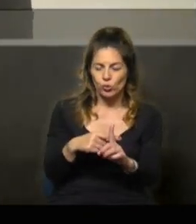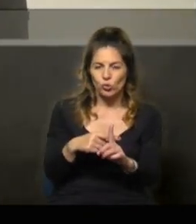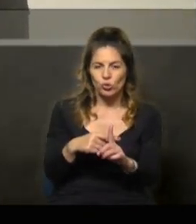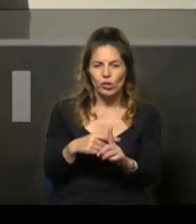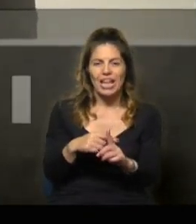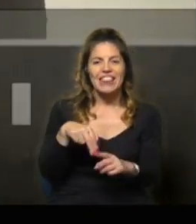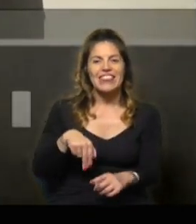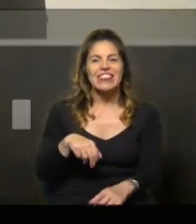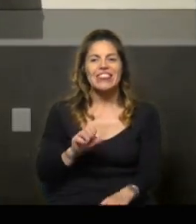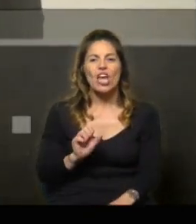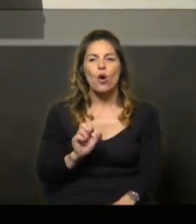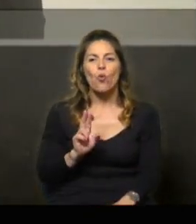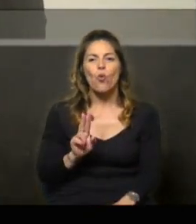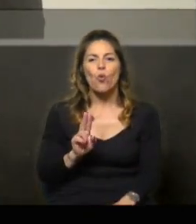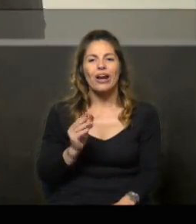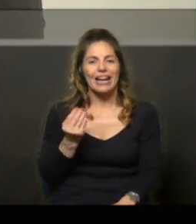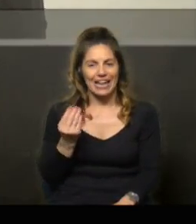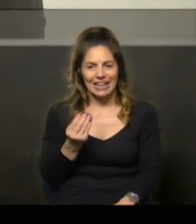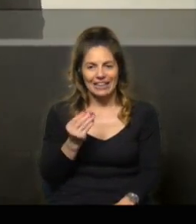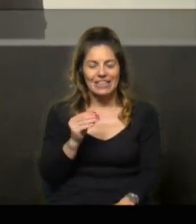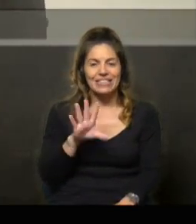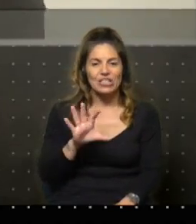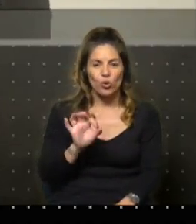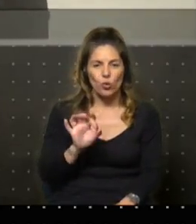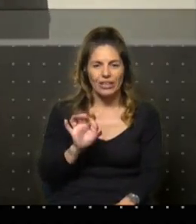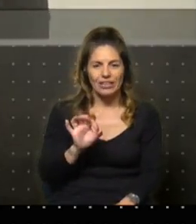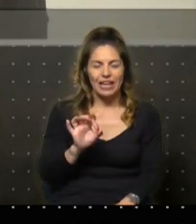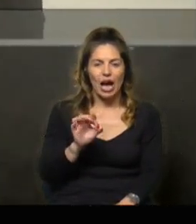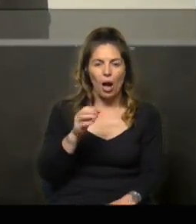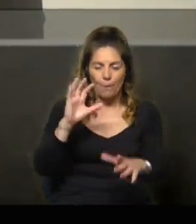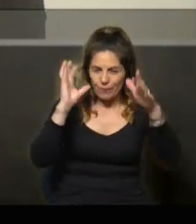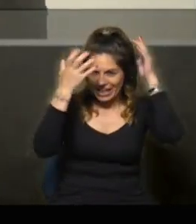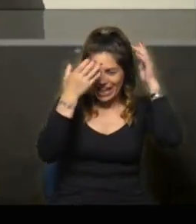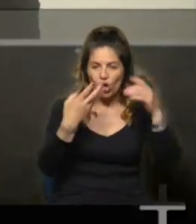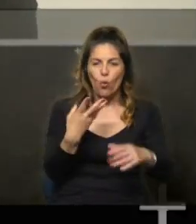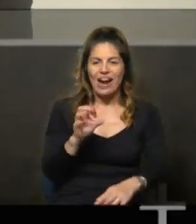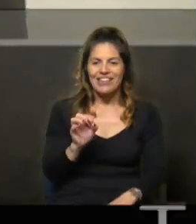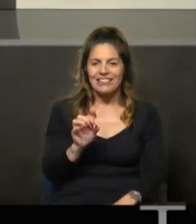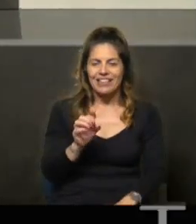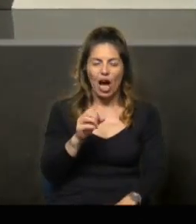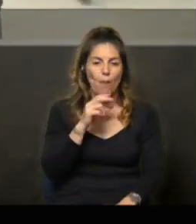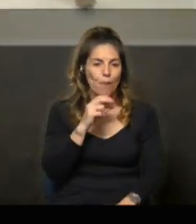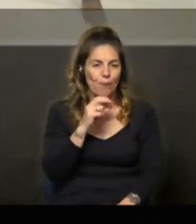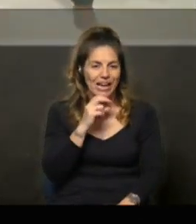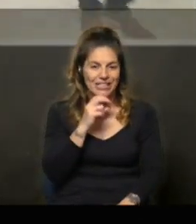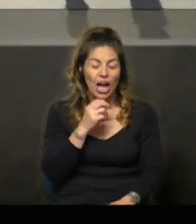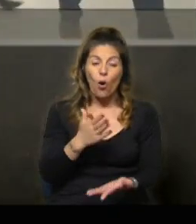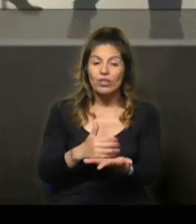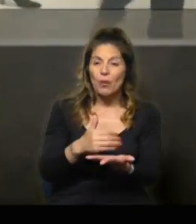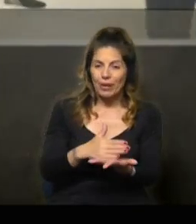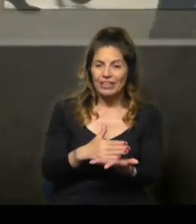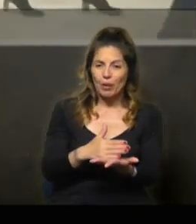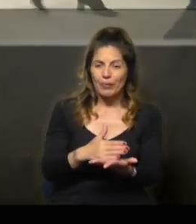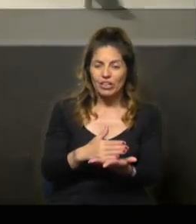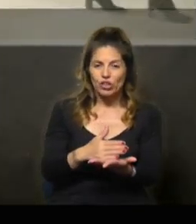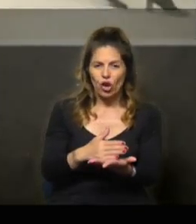del neuquén 50 50 Javier m 40 Sergio maa una provincia donde bueno tiene vaca